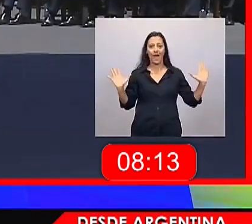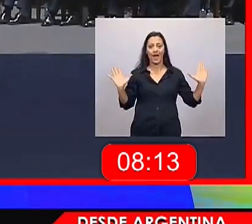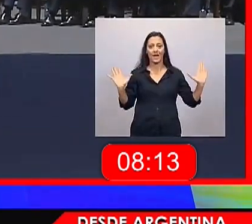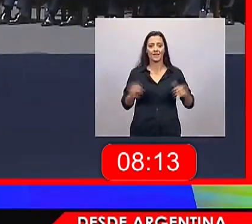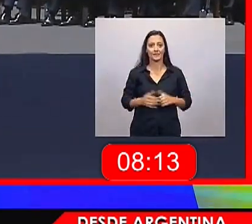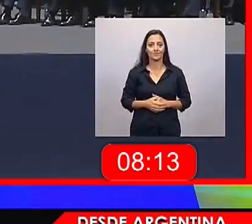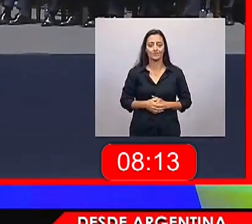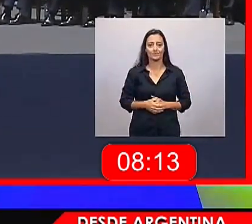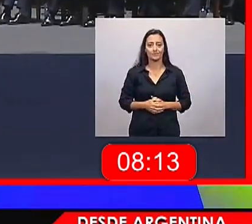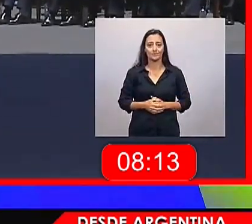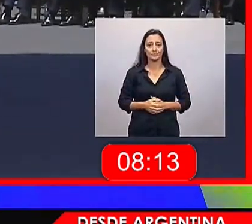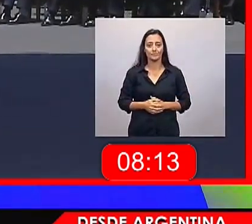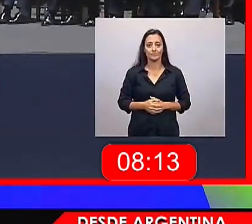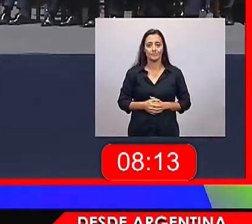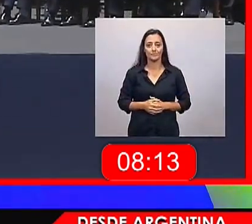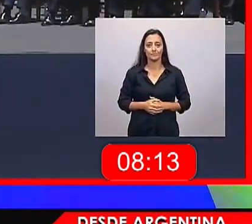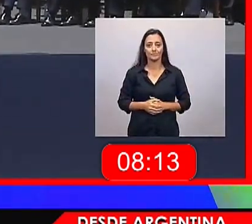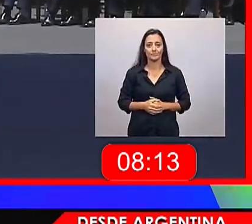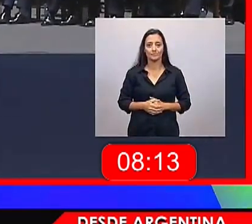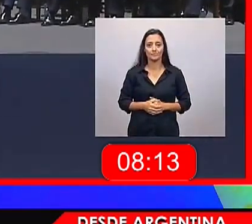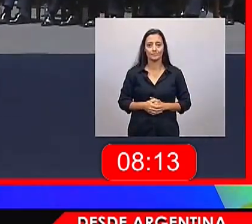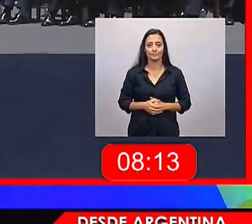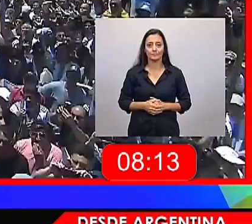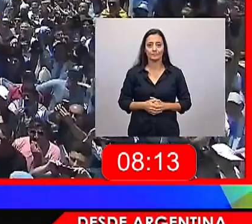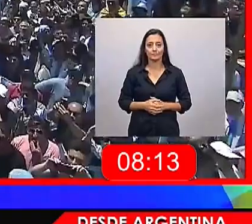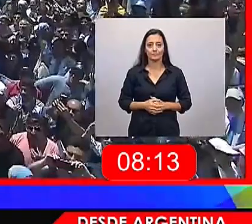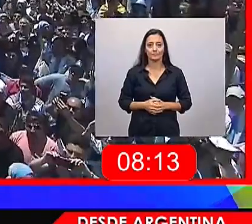en estos momentos estamos aproximadamente en un